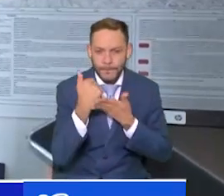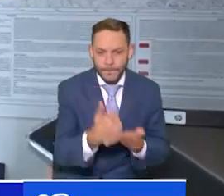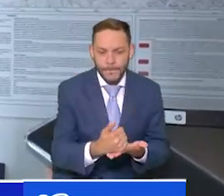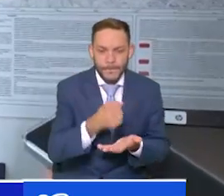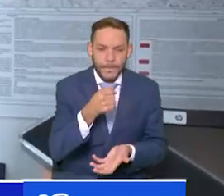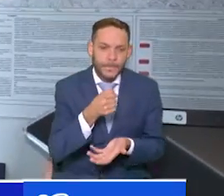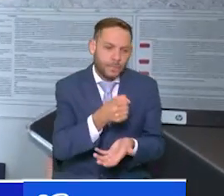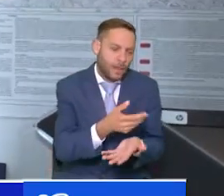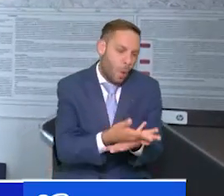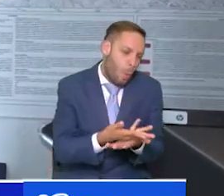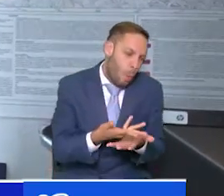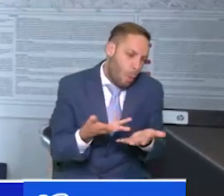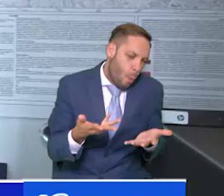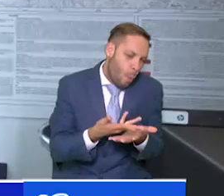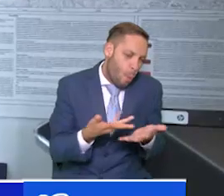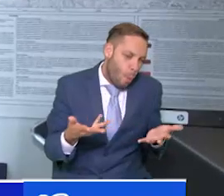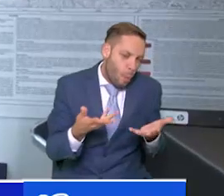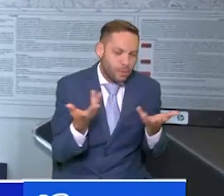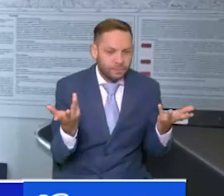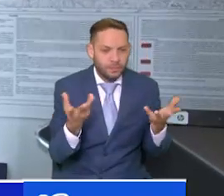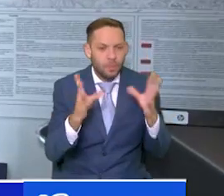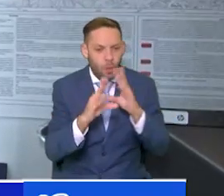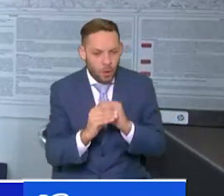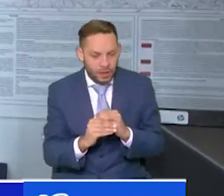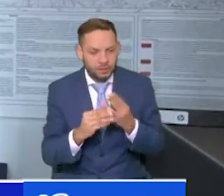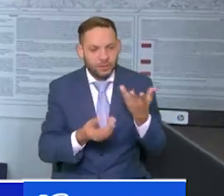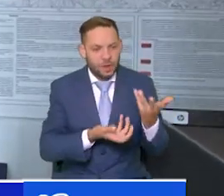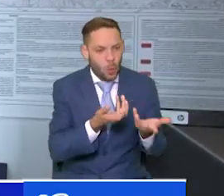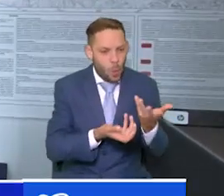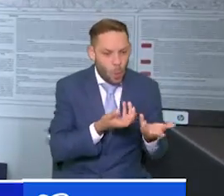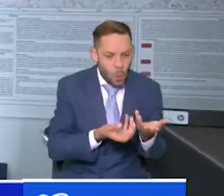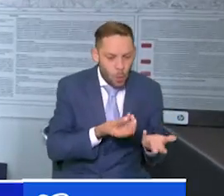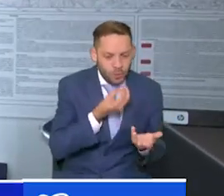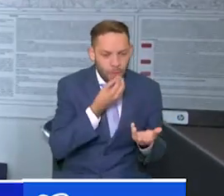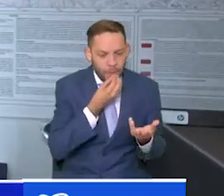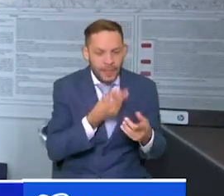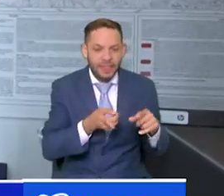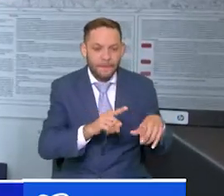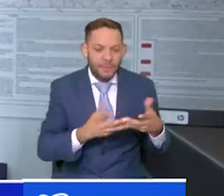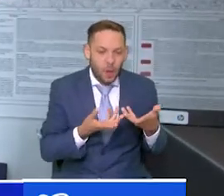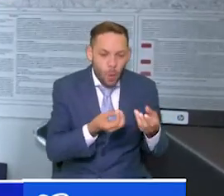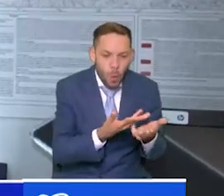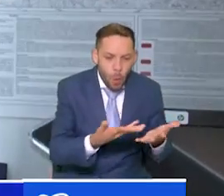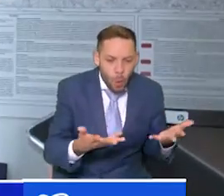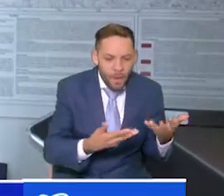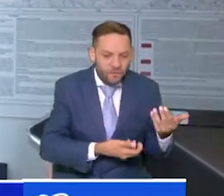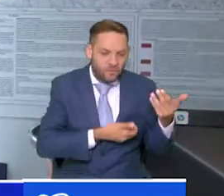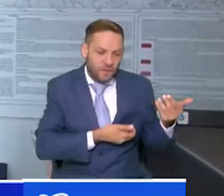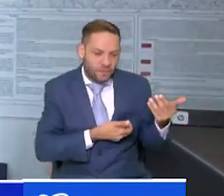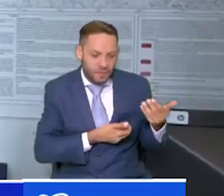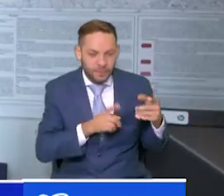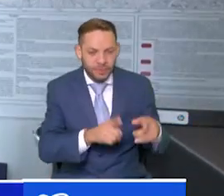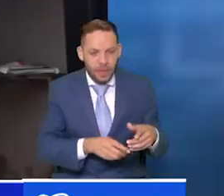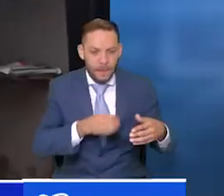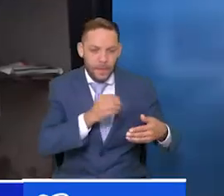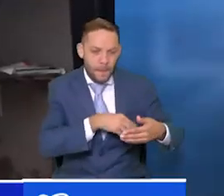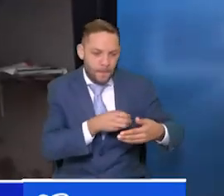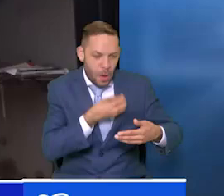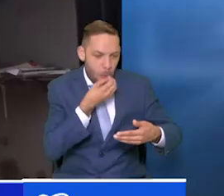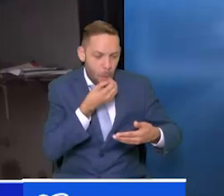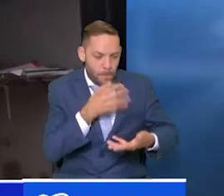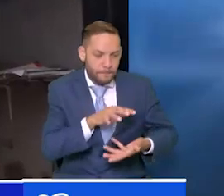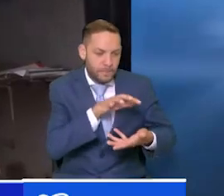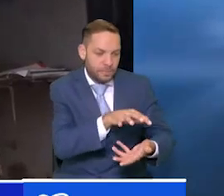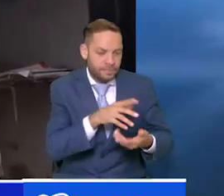algunos casos corresponden a kit noche kit cocina kit bebés eh También corresponden a mercados y a Tejas